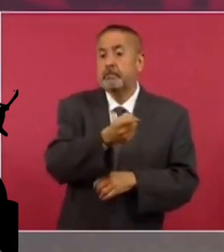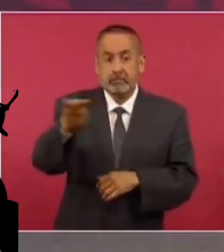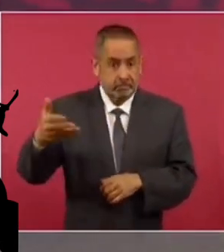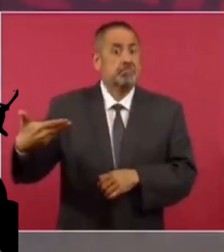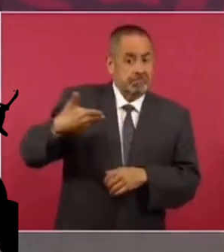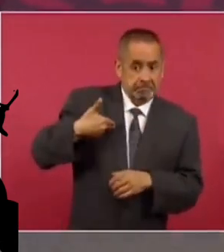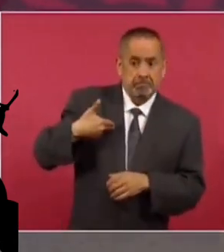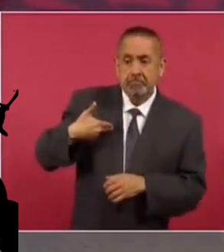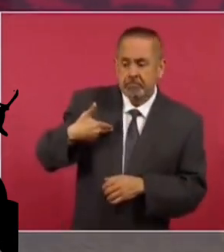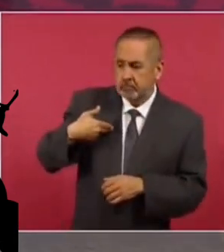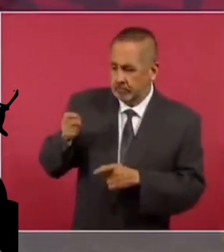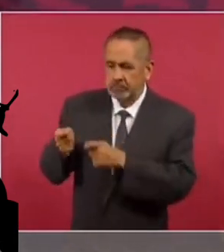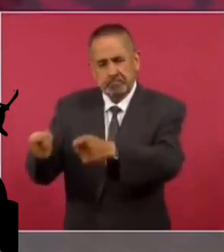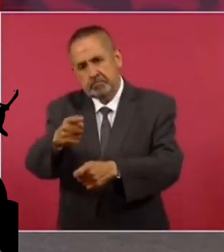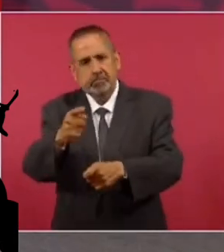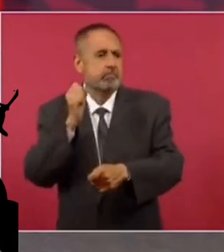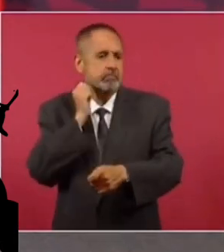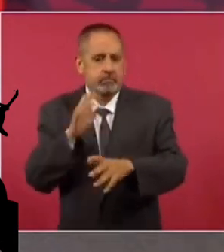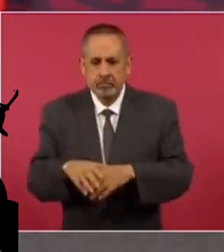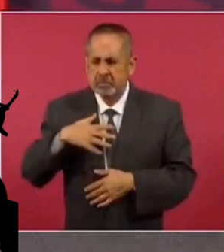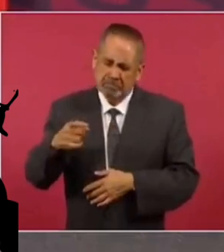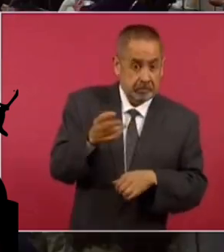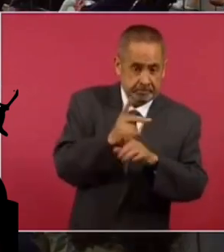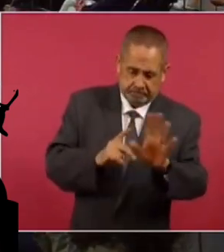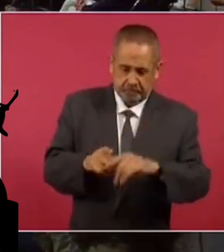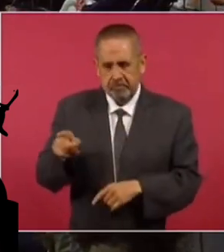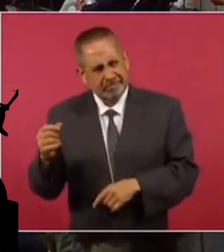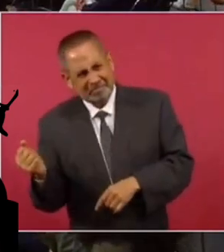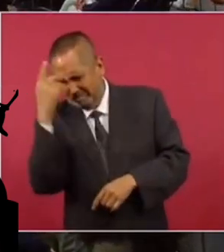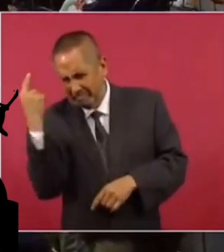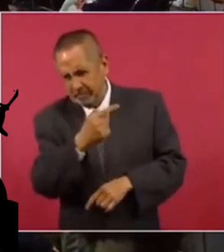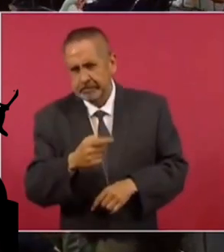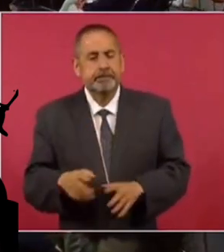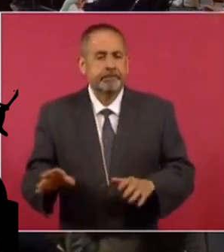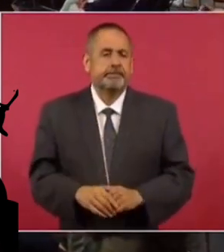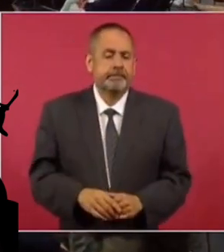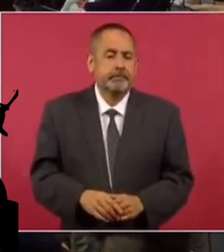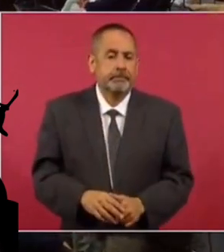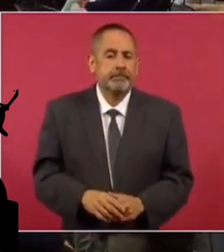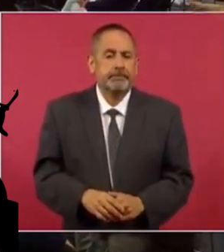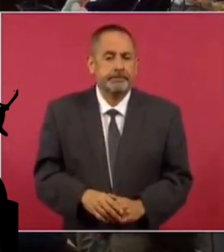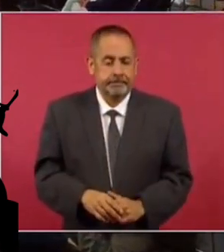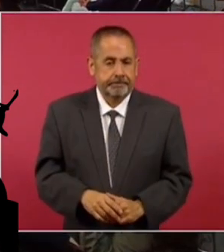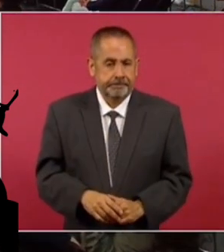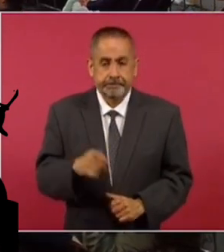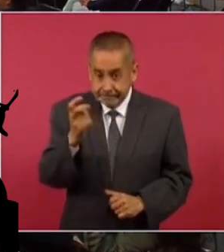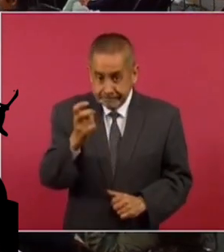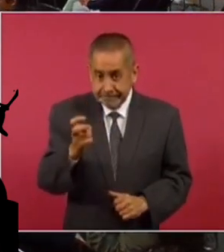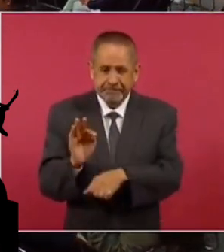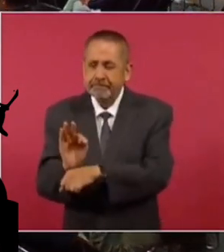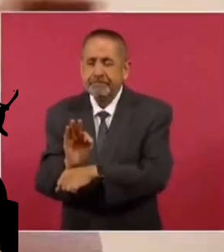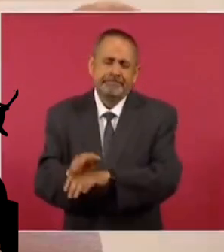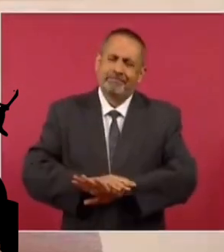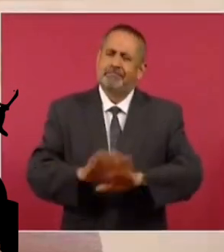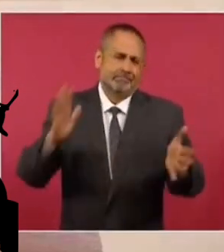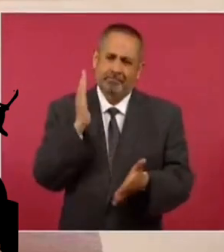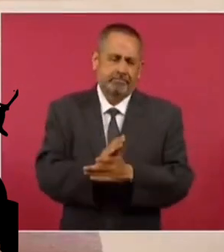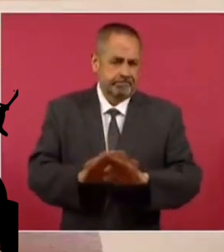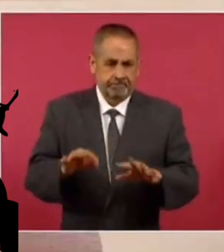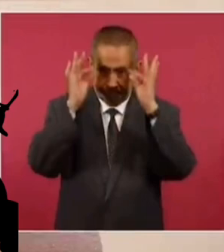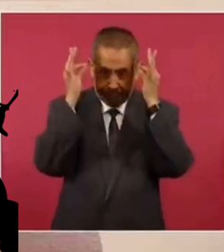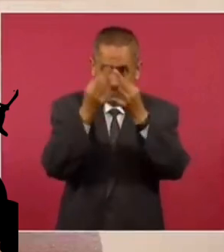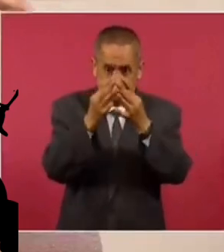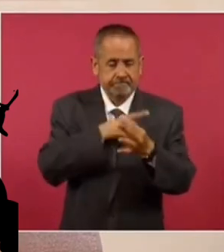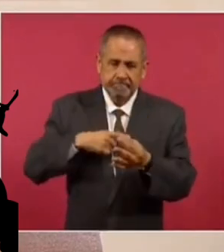aduanas, nomás que los mandé al carajo. Ya saben que el carajo no es ninguna grosería, ¿no? Ya eso se terminó. Entonces, ya las